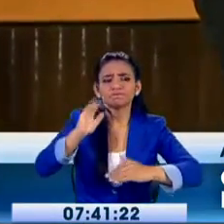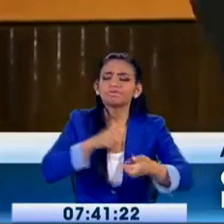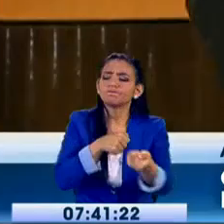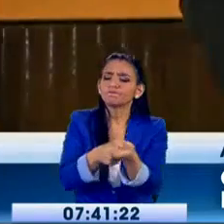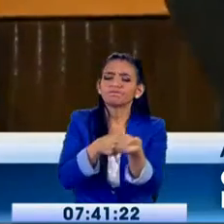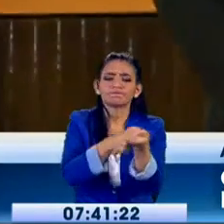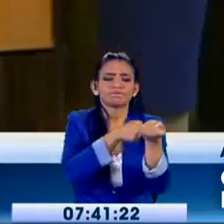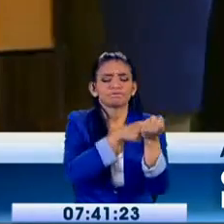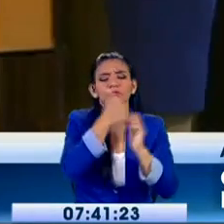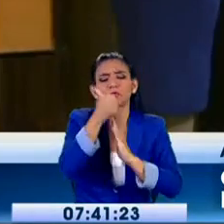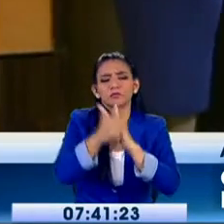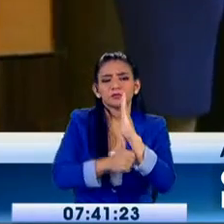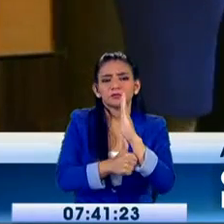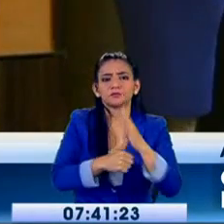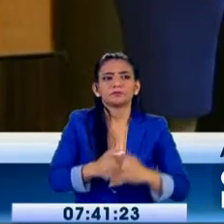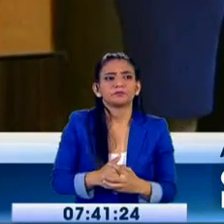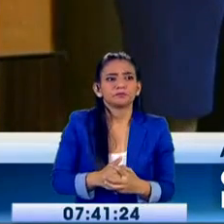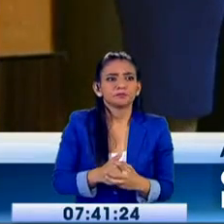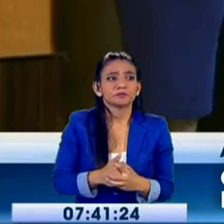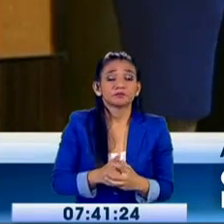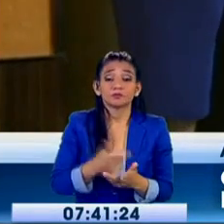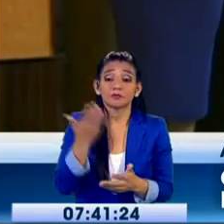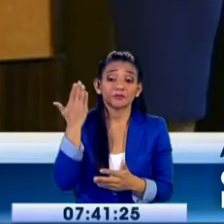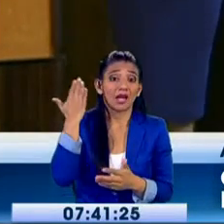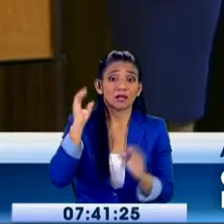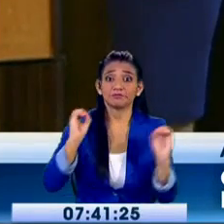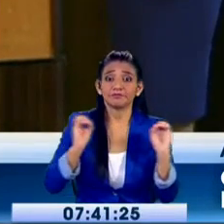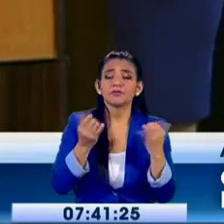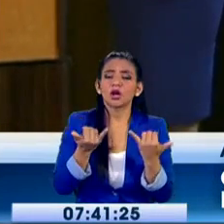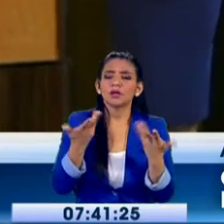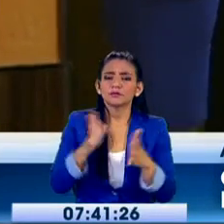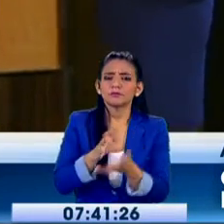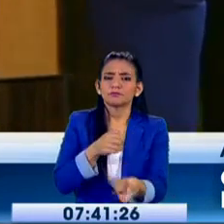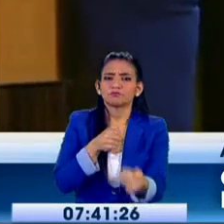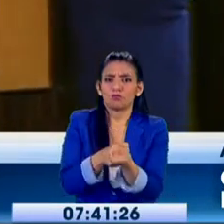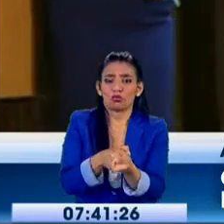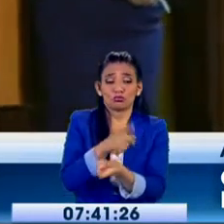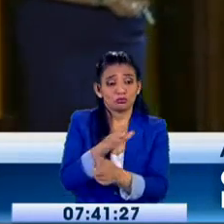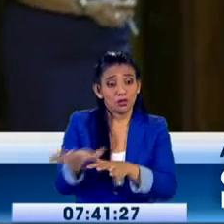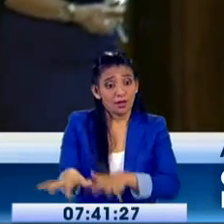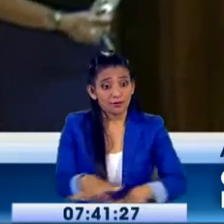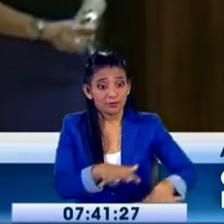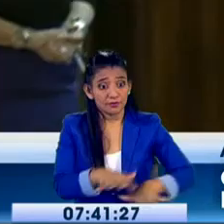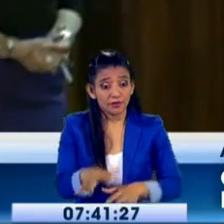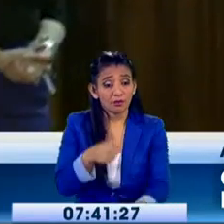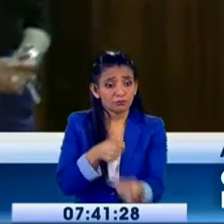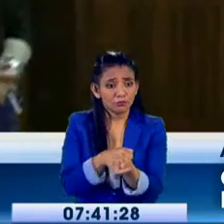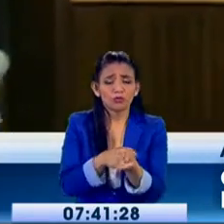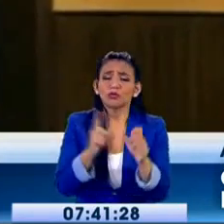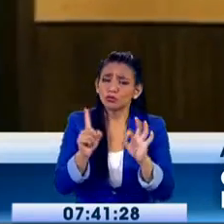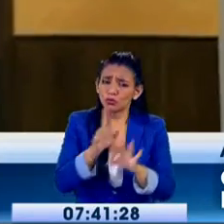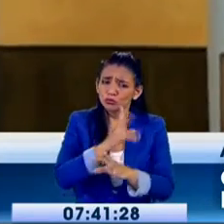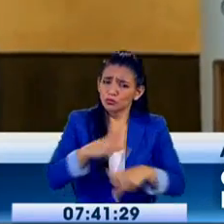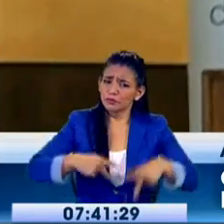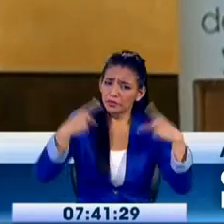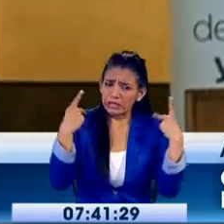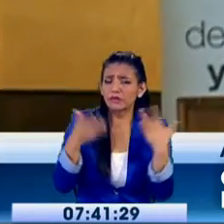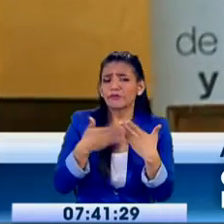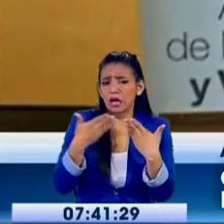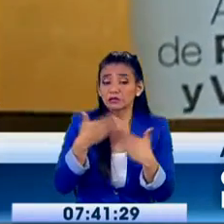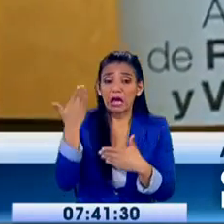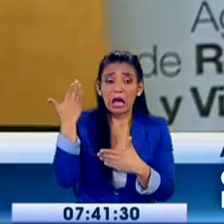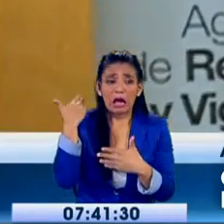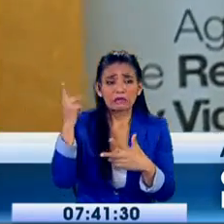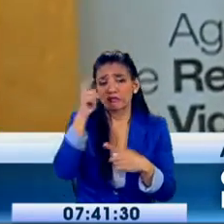los artesanos. Así que vamos a apoyar no solamente sus actividades, a facilitarles la vida que antes se las